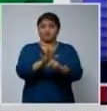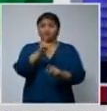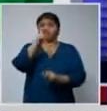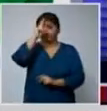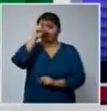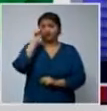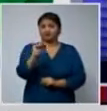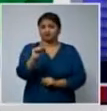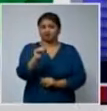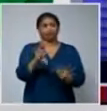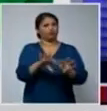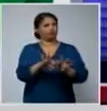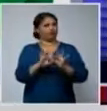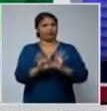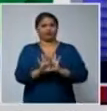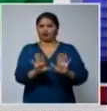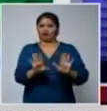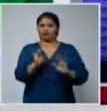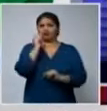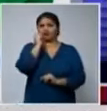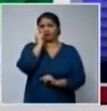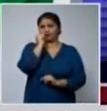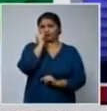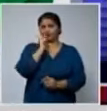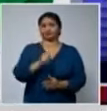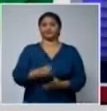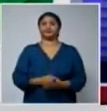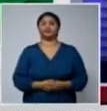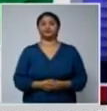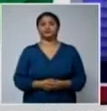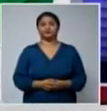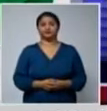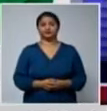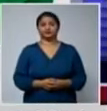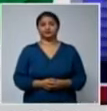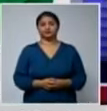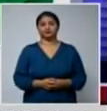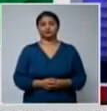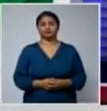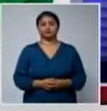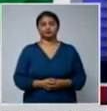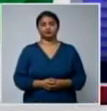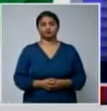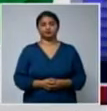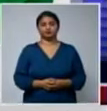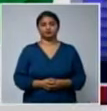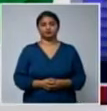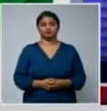diagnóstico. En un momento determinado tiene un empeoramiento de su cuadro clínico